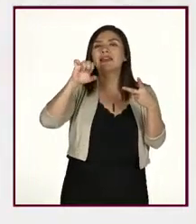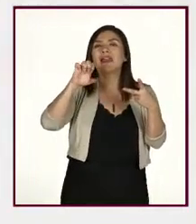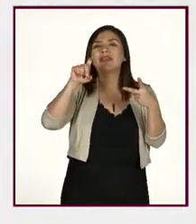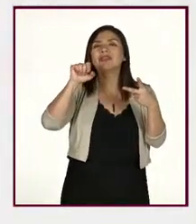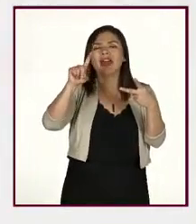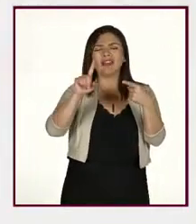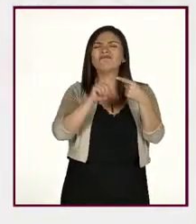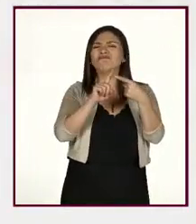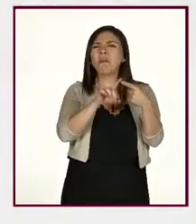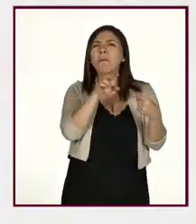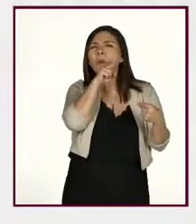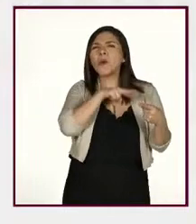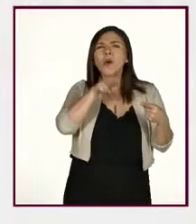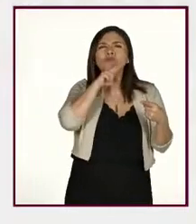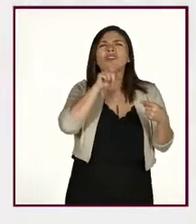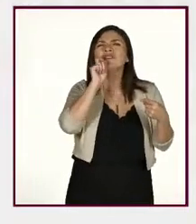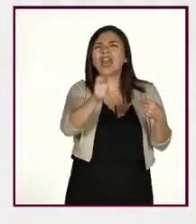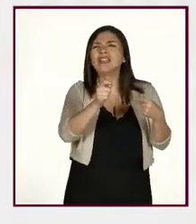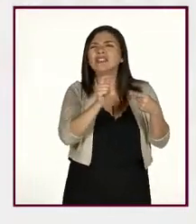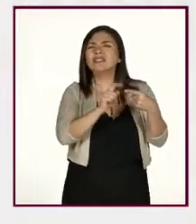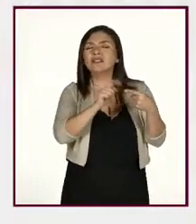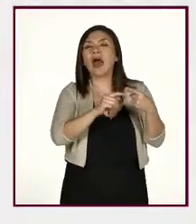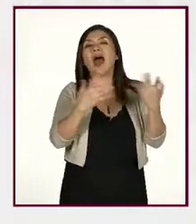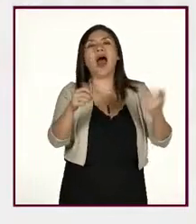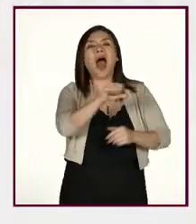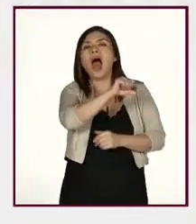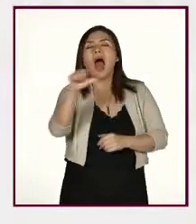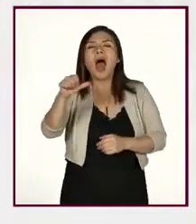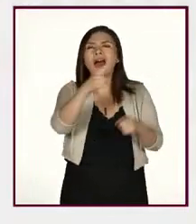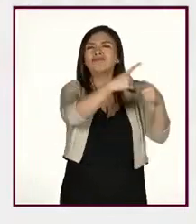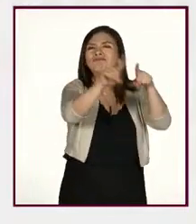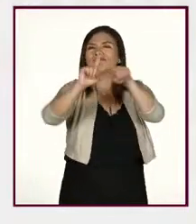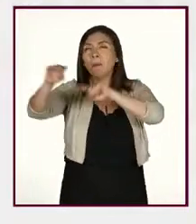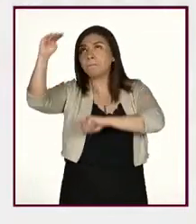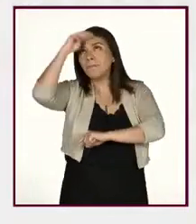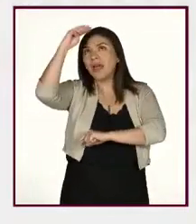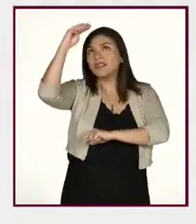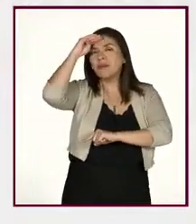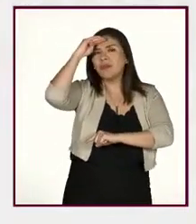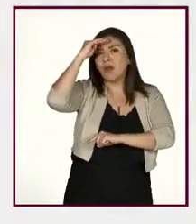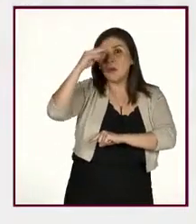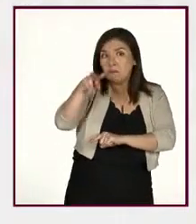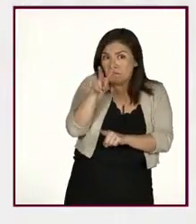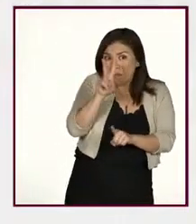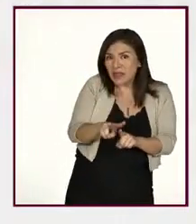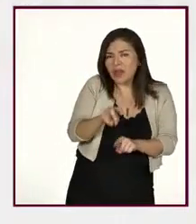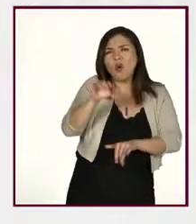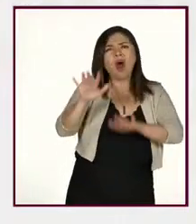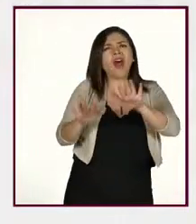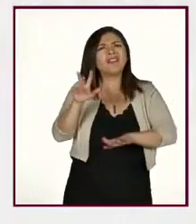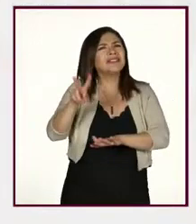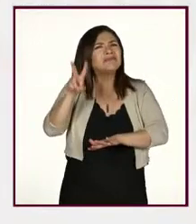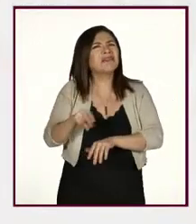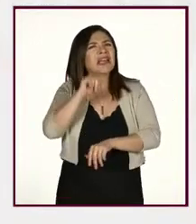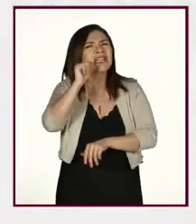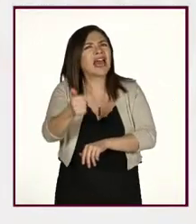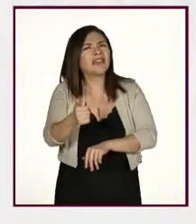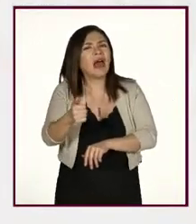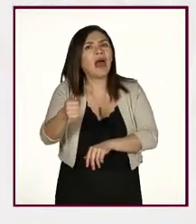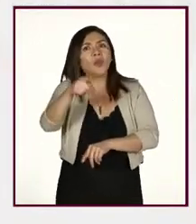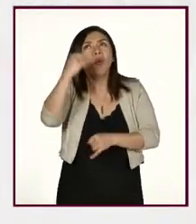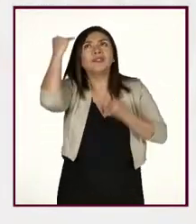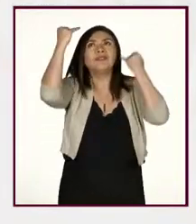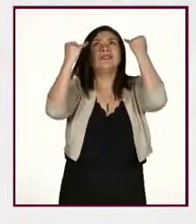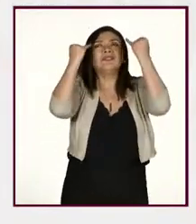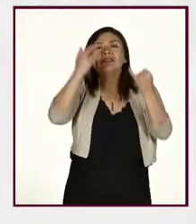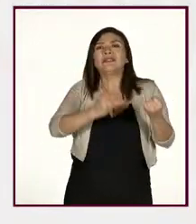las preocupaciones? Pues son todos estos pensamientos que llegan, ya sea reales, imaginarios, ante una situación que ellos